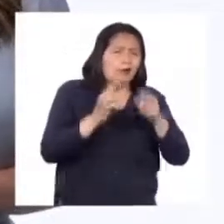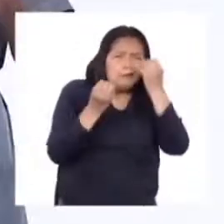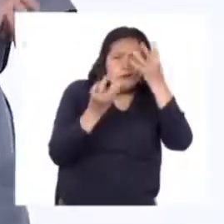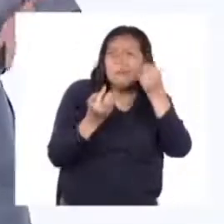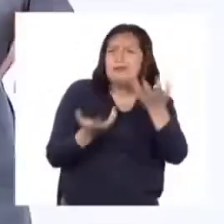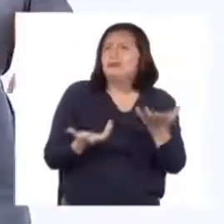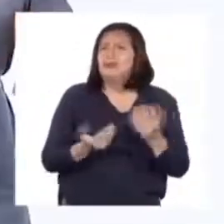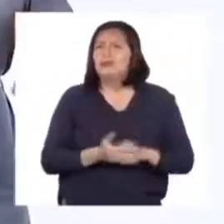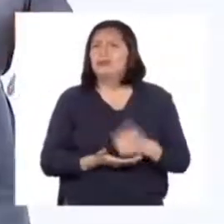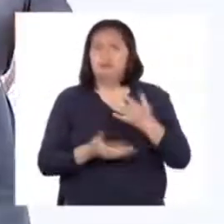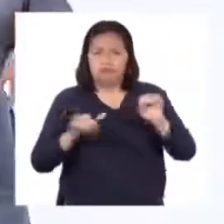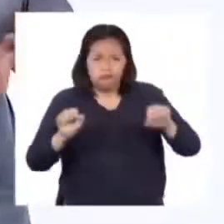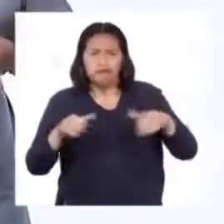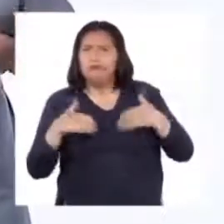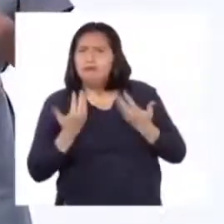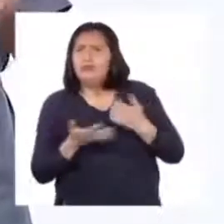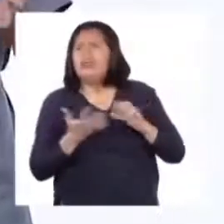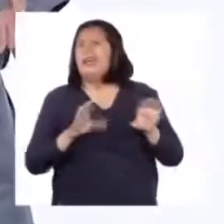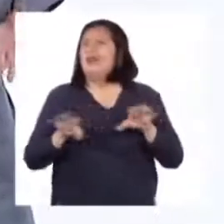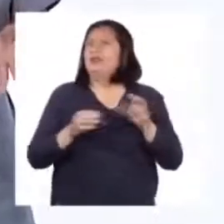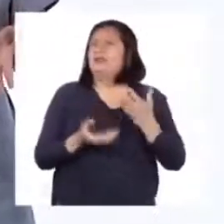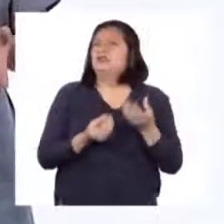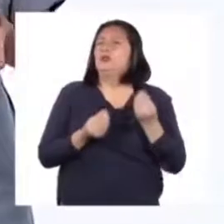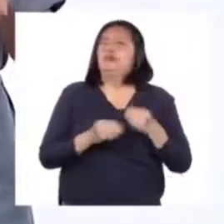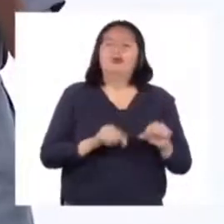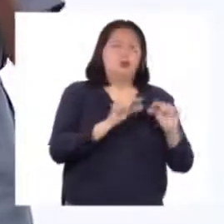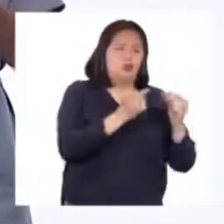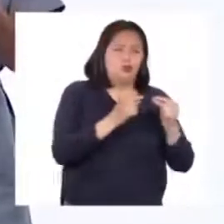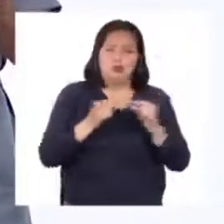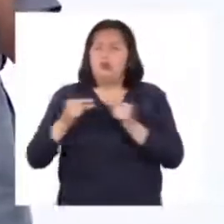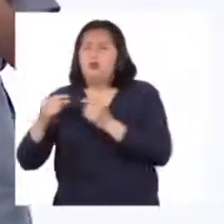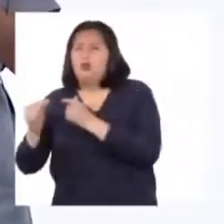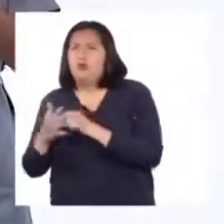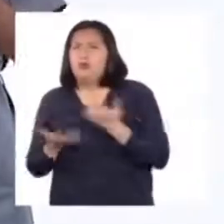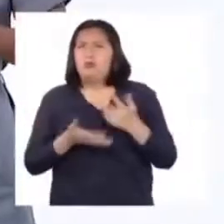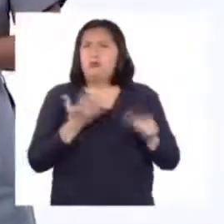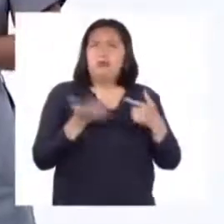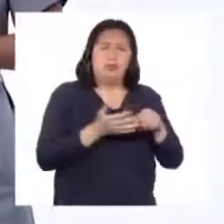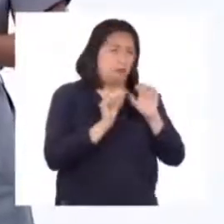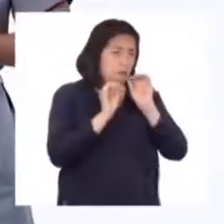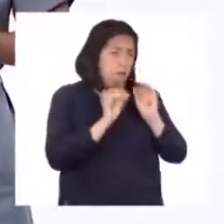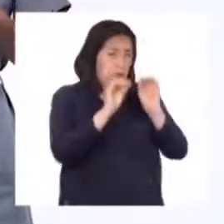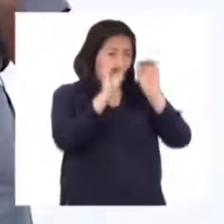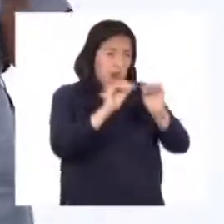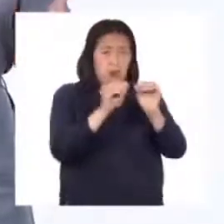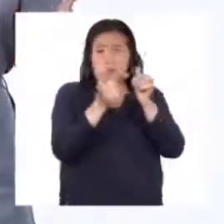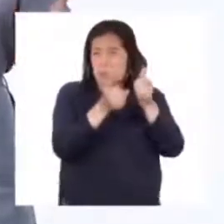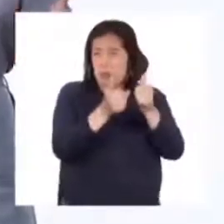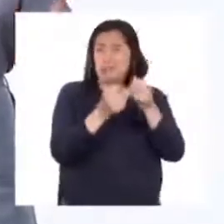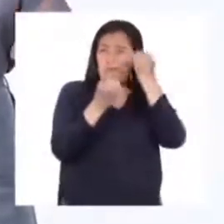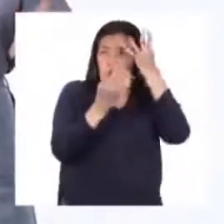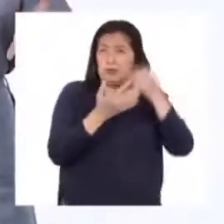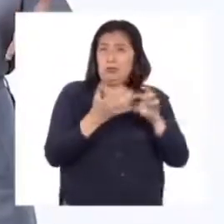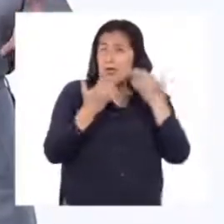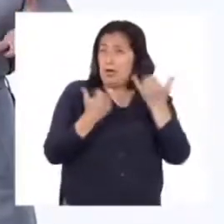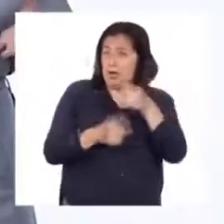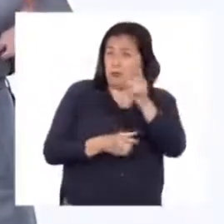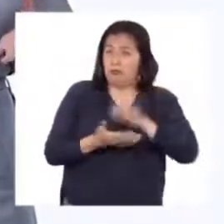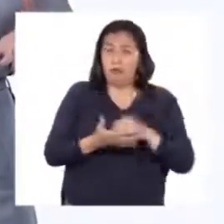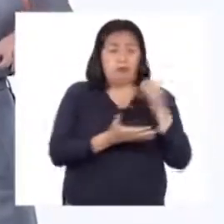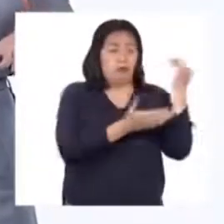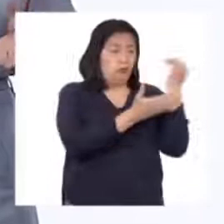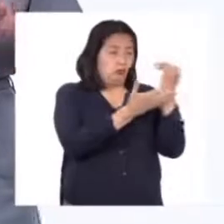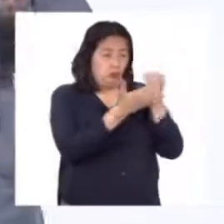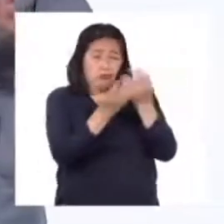datos. Pueden realizarlos identificando las categorías y posicionando bien la información. En este caso realizamos estos